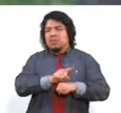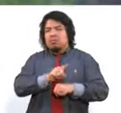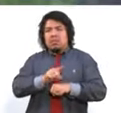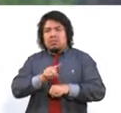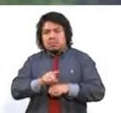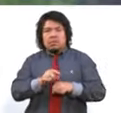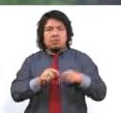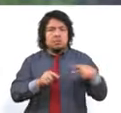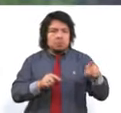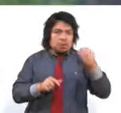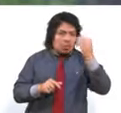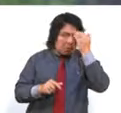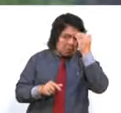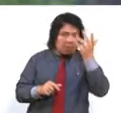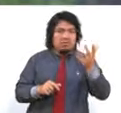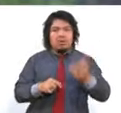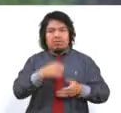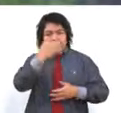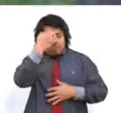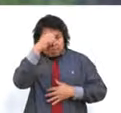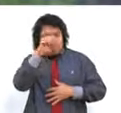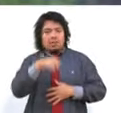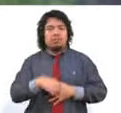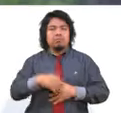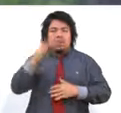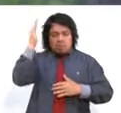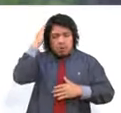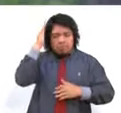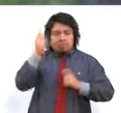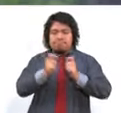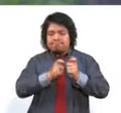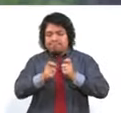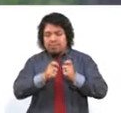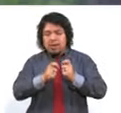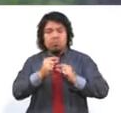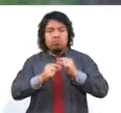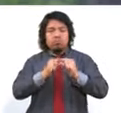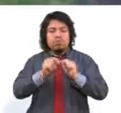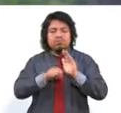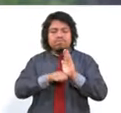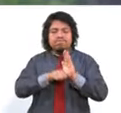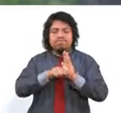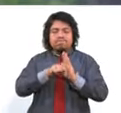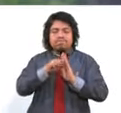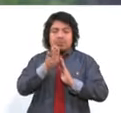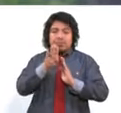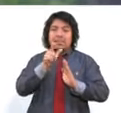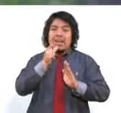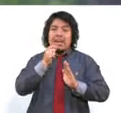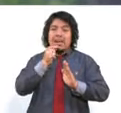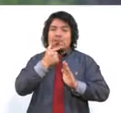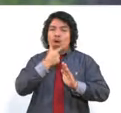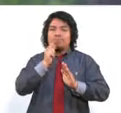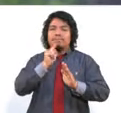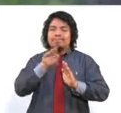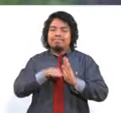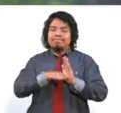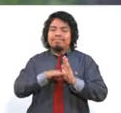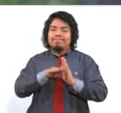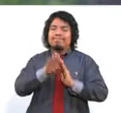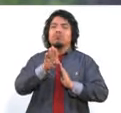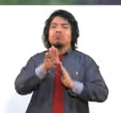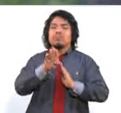su conocimiento y con su liderazgo, ha construido esta gran policía de la Ciudad de México, que estoy convencida que